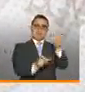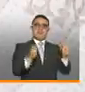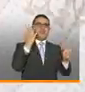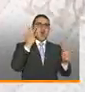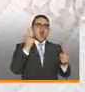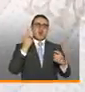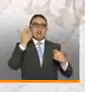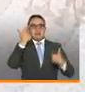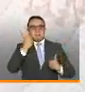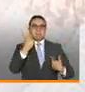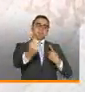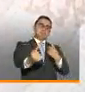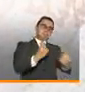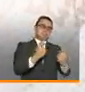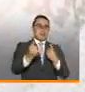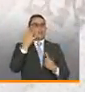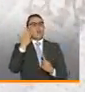diario.